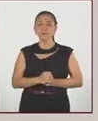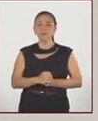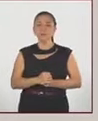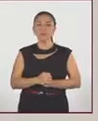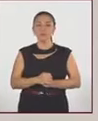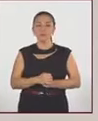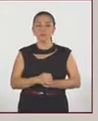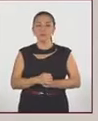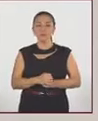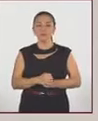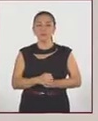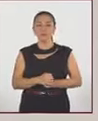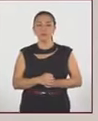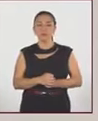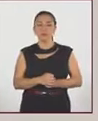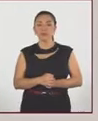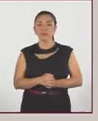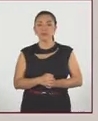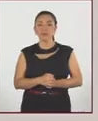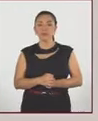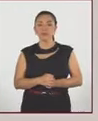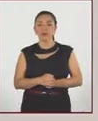Siguiente, por favor.